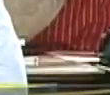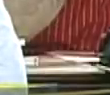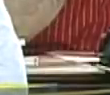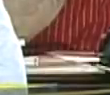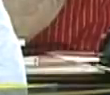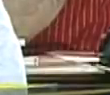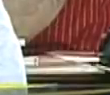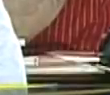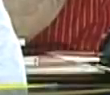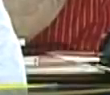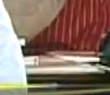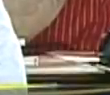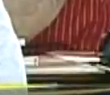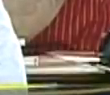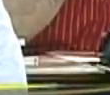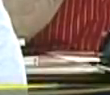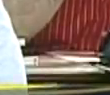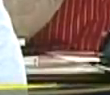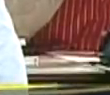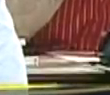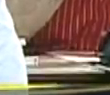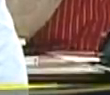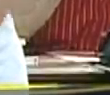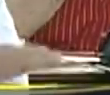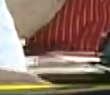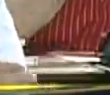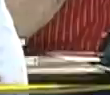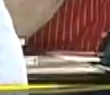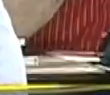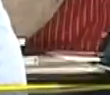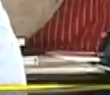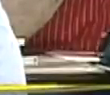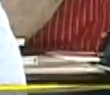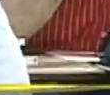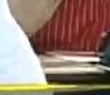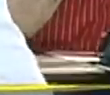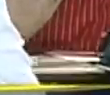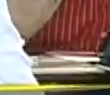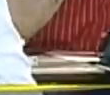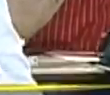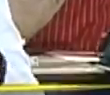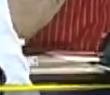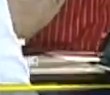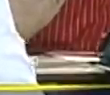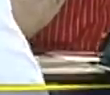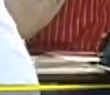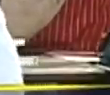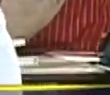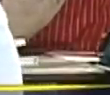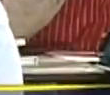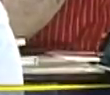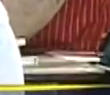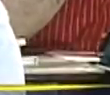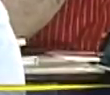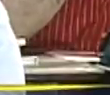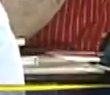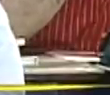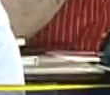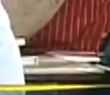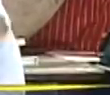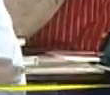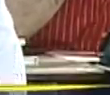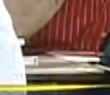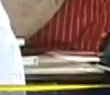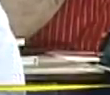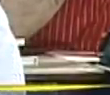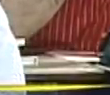generado un problema ambiental importante, sobre todo en el área metropolitana, porque se han improvisado vertederos, porque el vertedero de la gobernación está